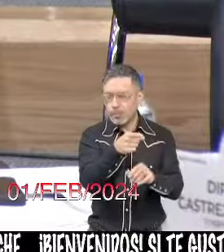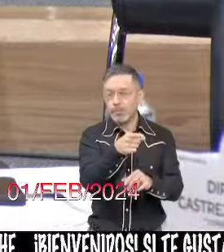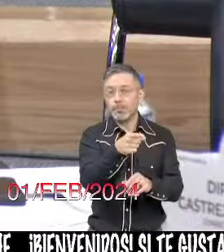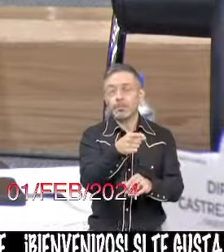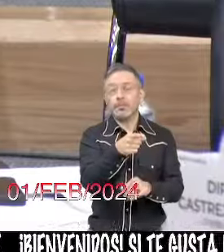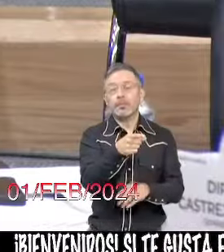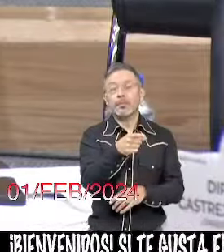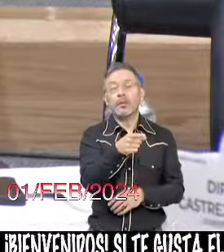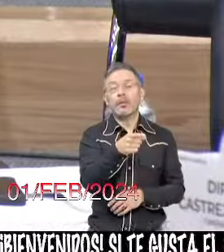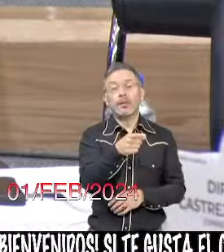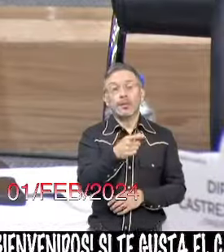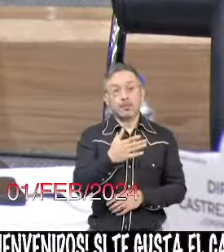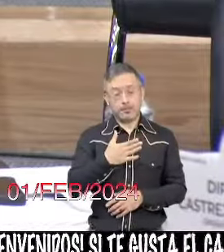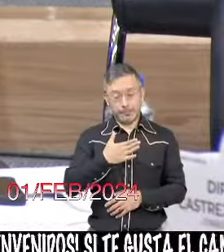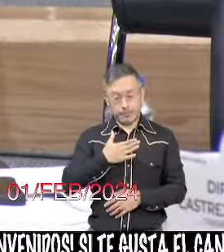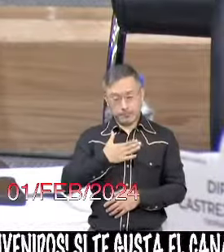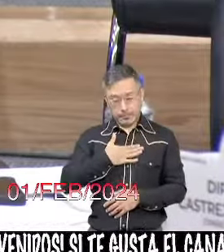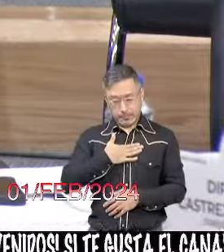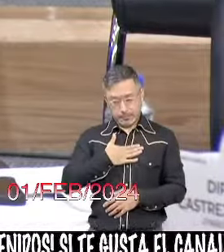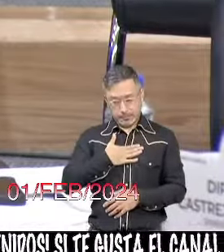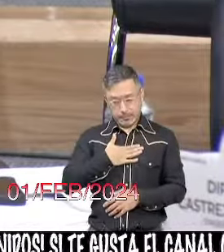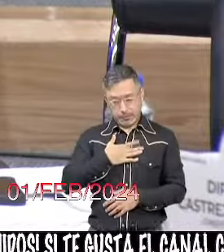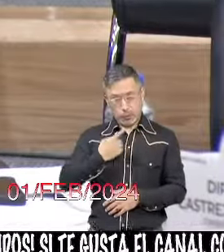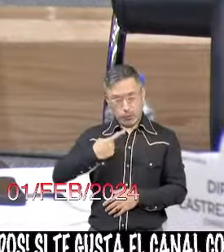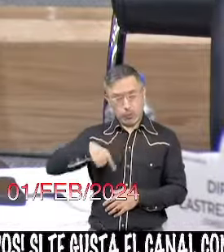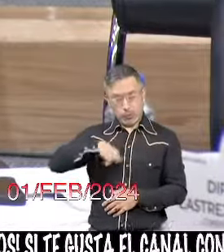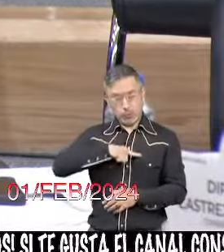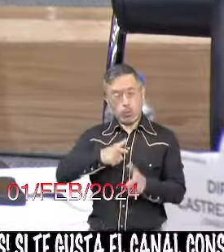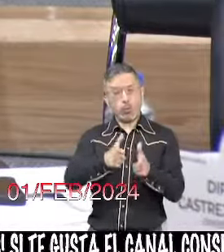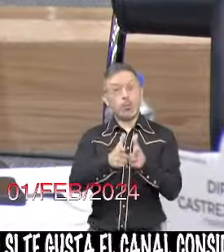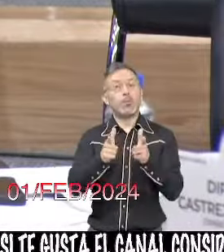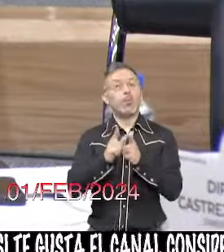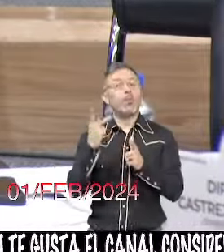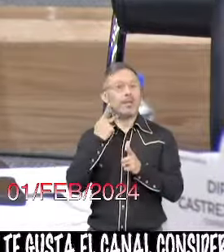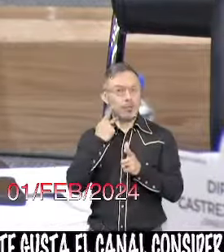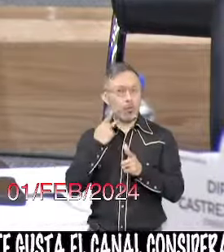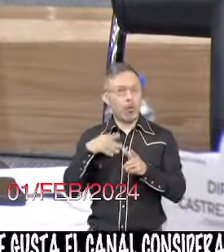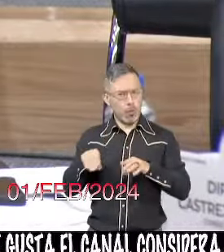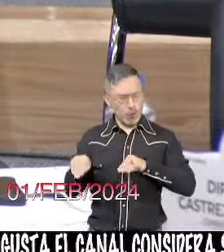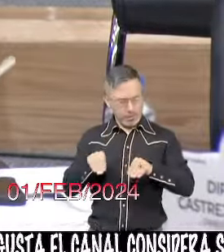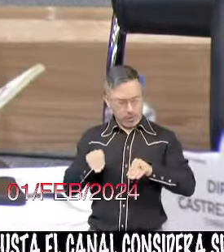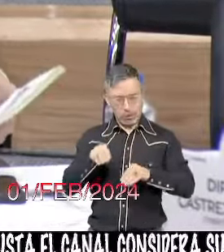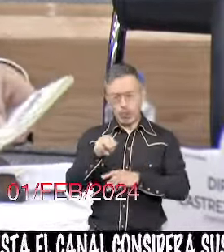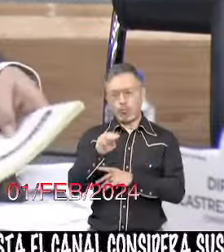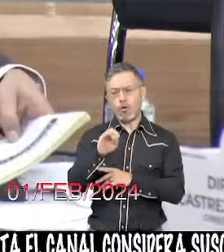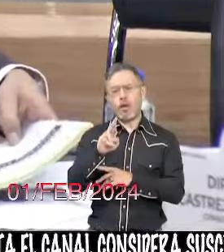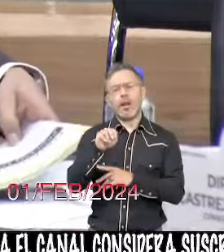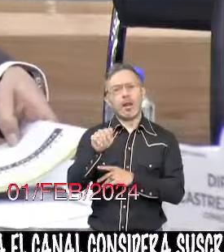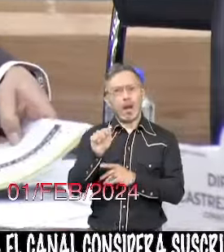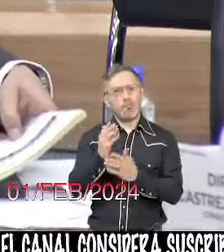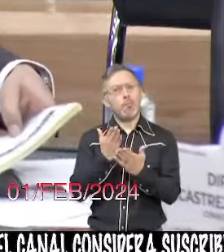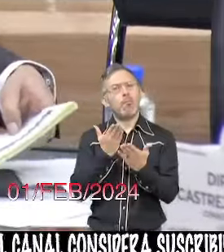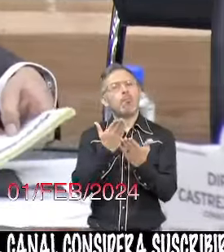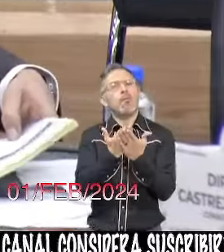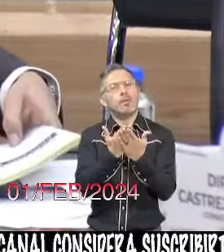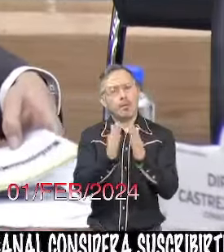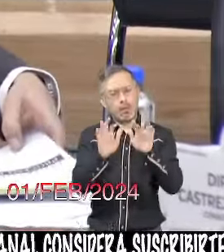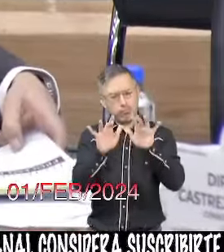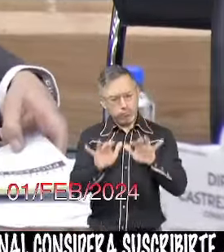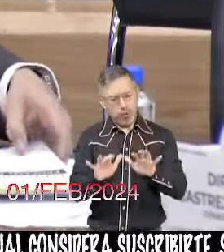registró nuestro movimiento, nuestro partido Morena, más allá del